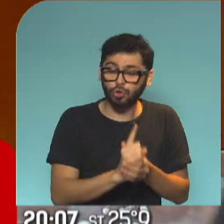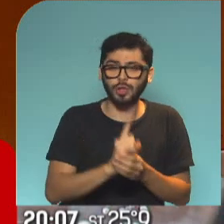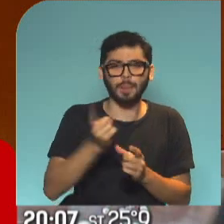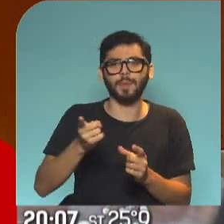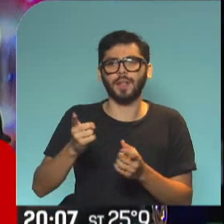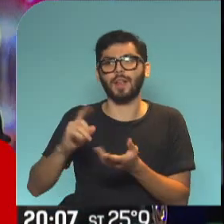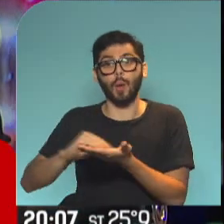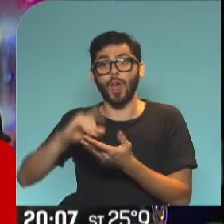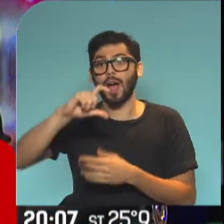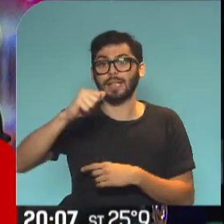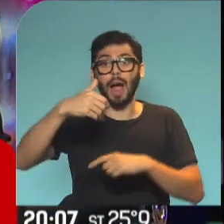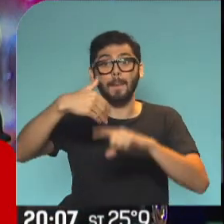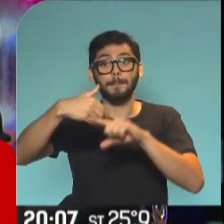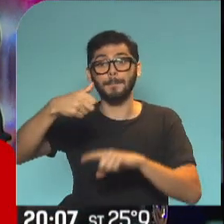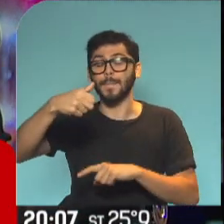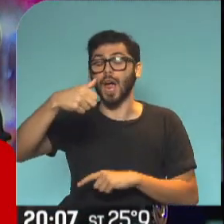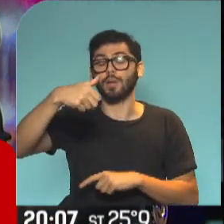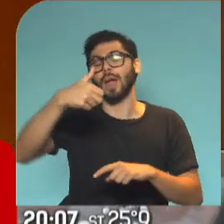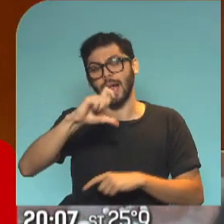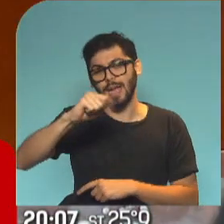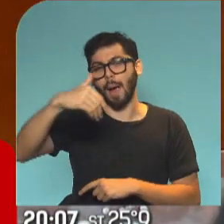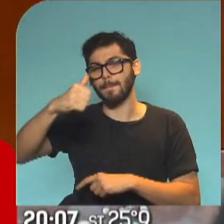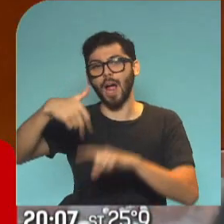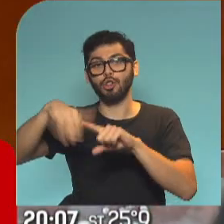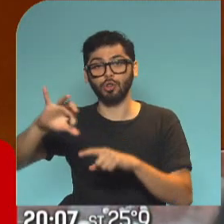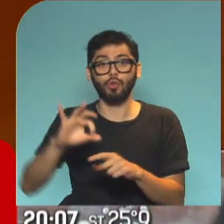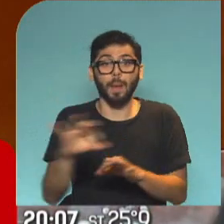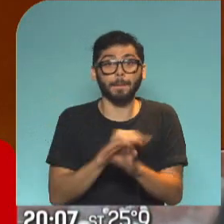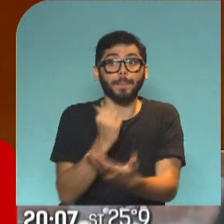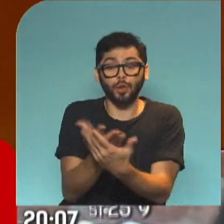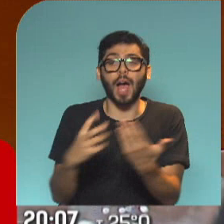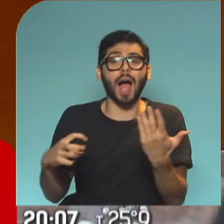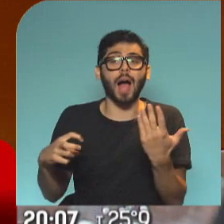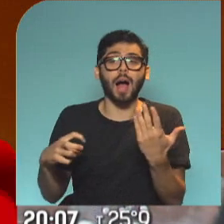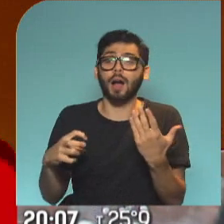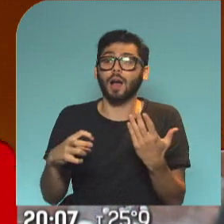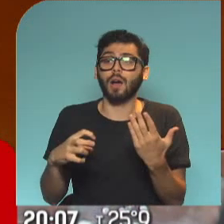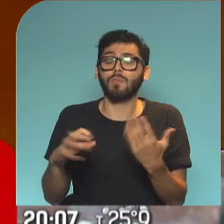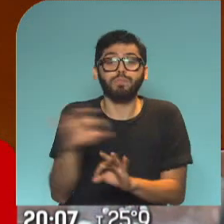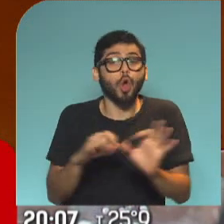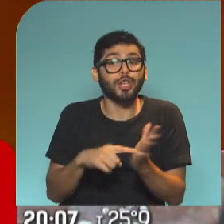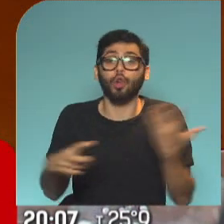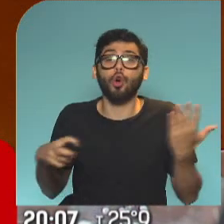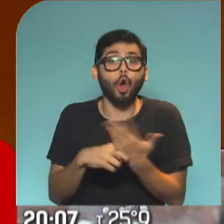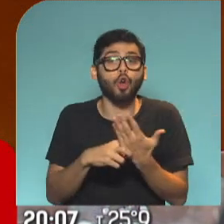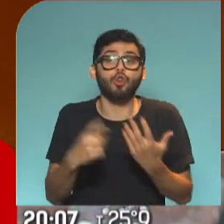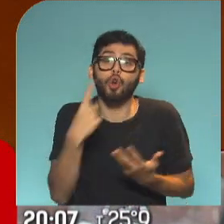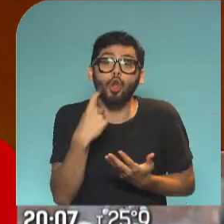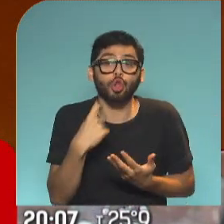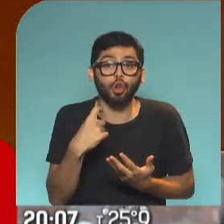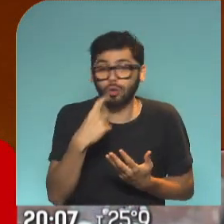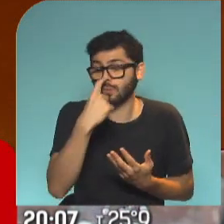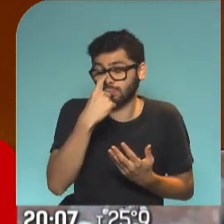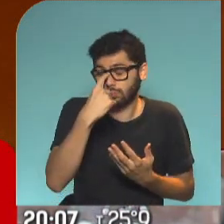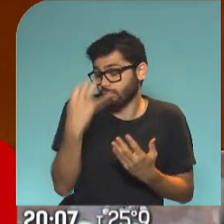tamaño y el lunes mismo y voy a presentar un proyecto de auditoría para auditar valga la redundancia